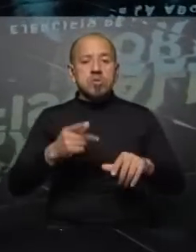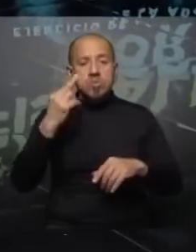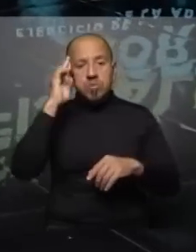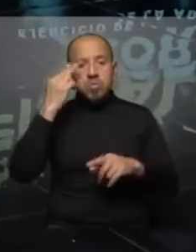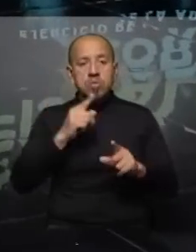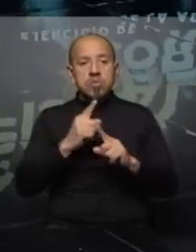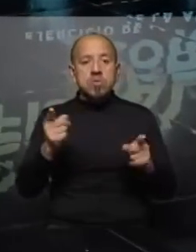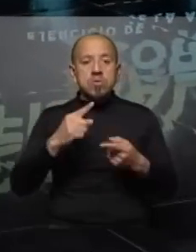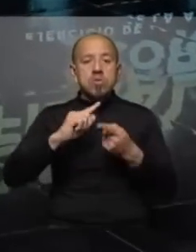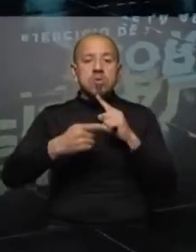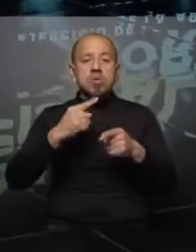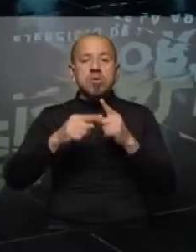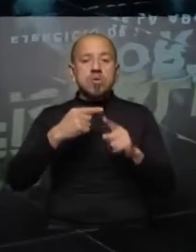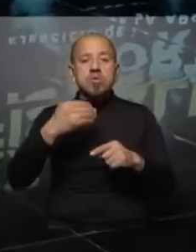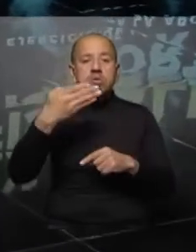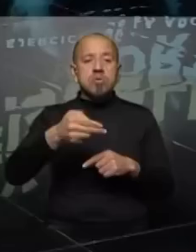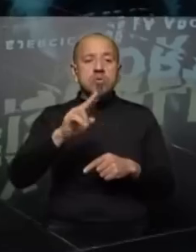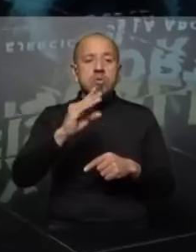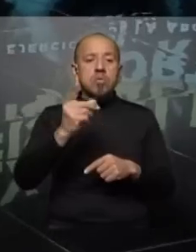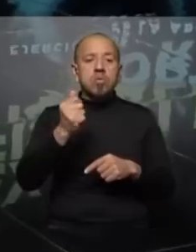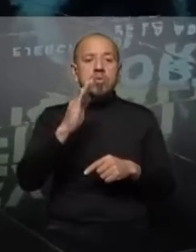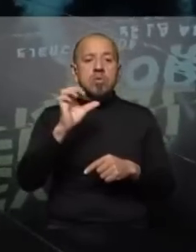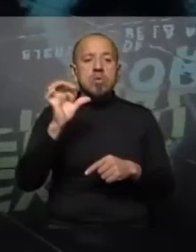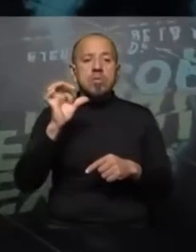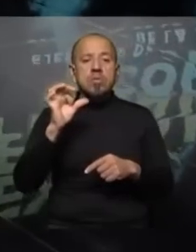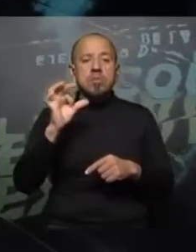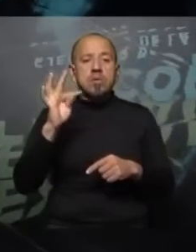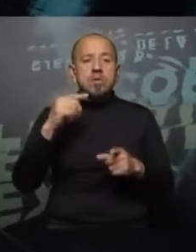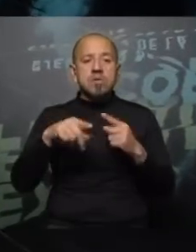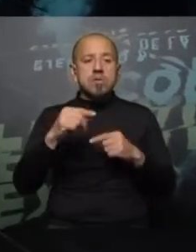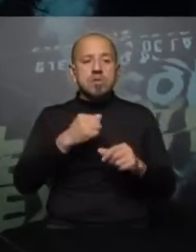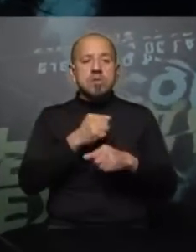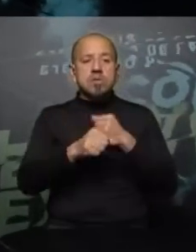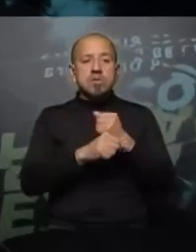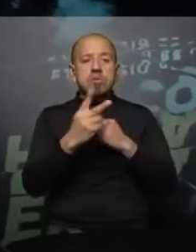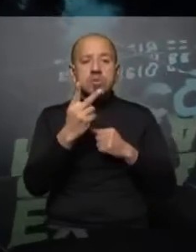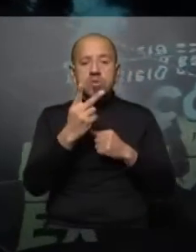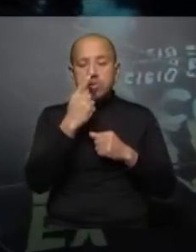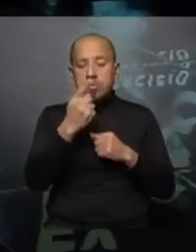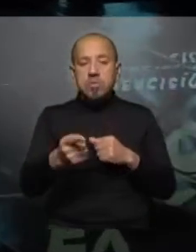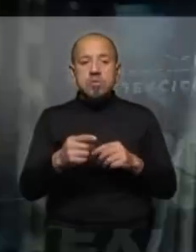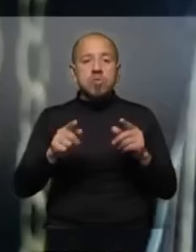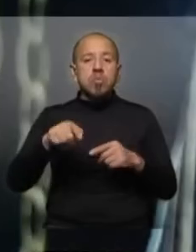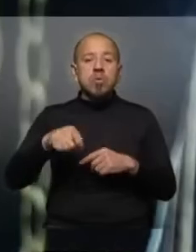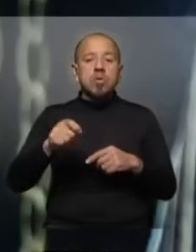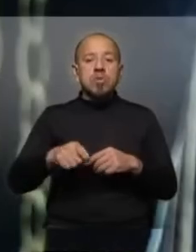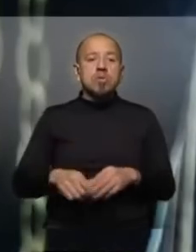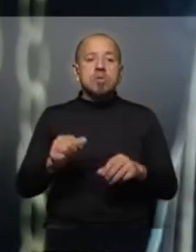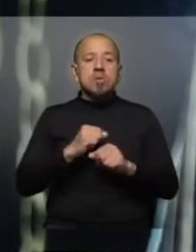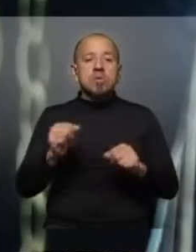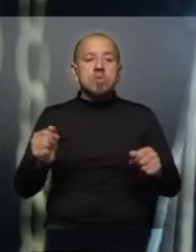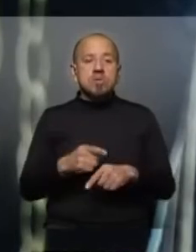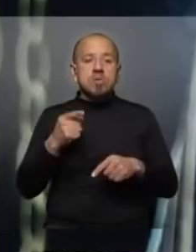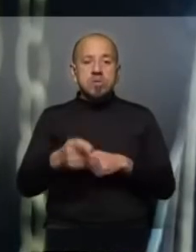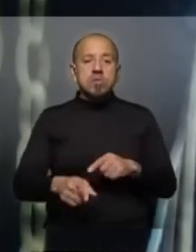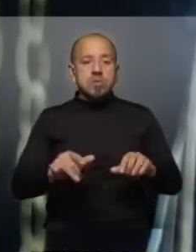ratificó la convención de budapest del año 2000 que es el principal instrumento y jurídico internacional para poder combatir el